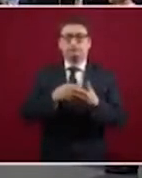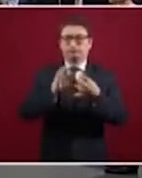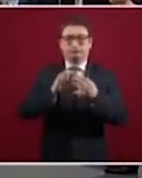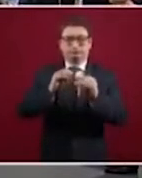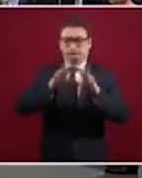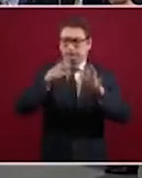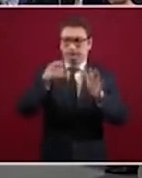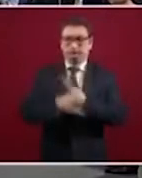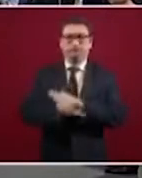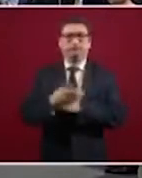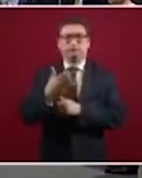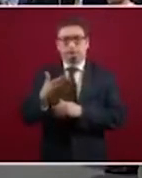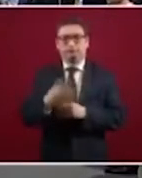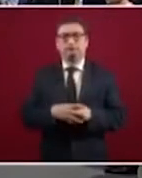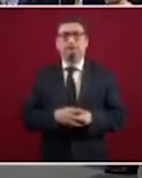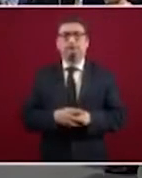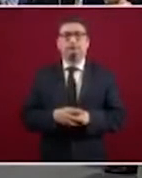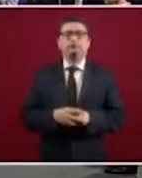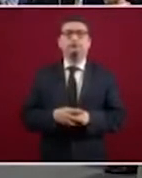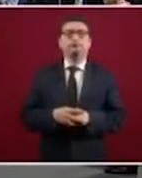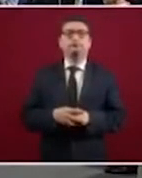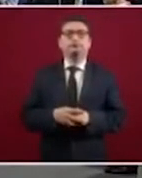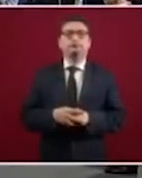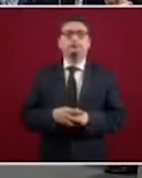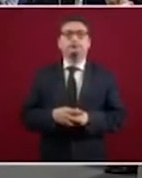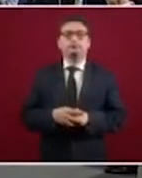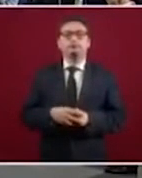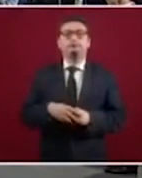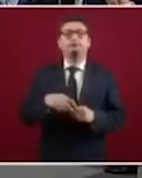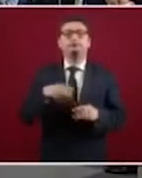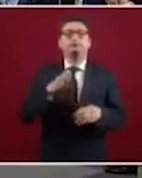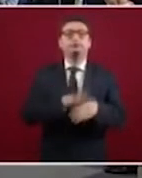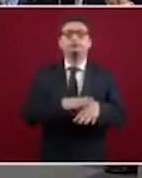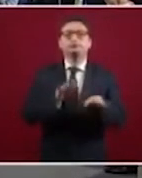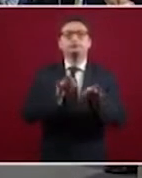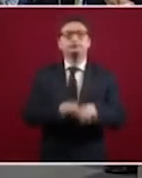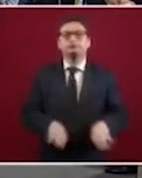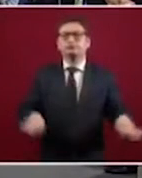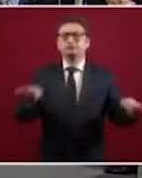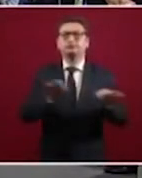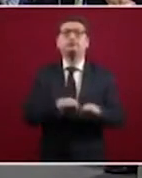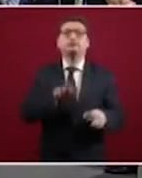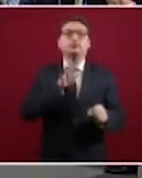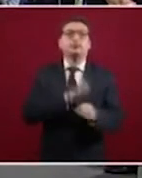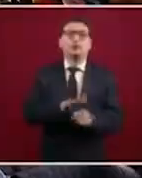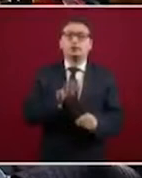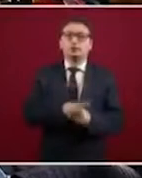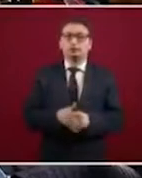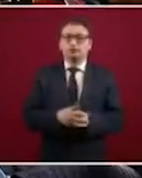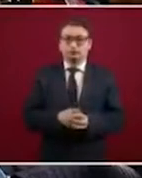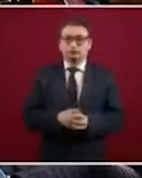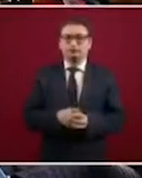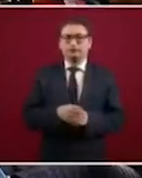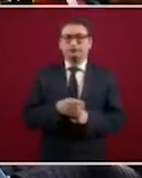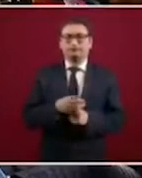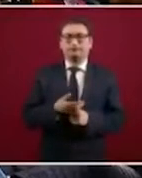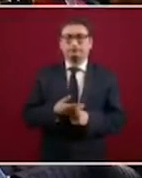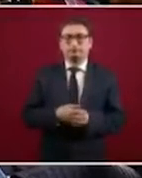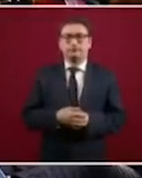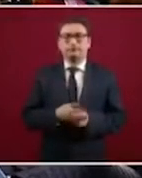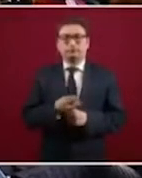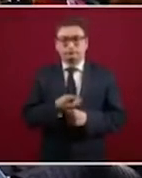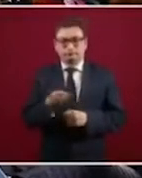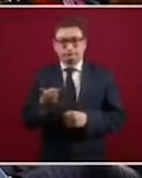y no quedarnos por encimita que es lo importante es que ellos deciden